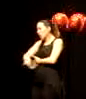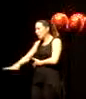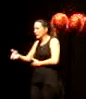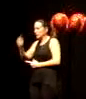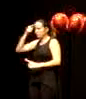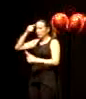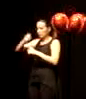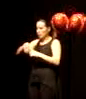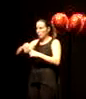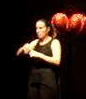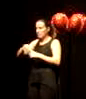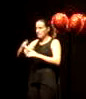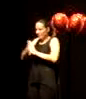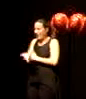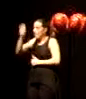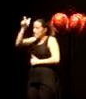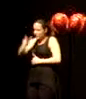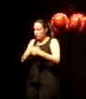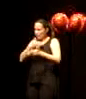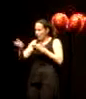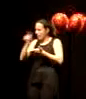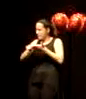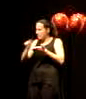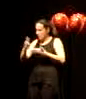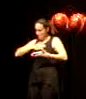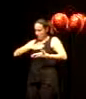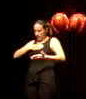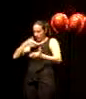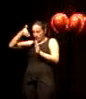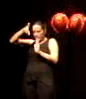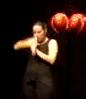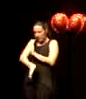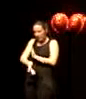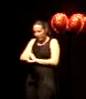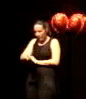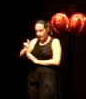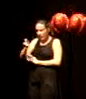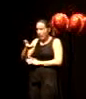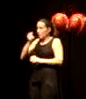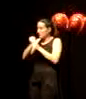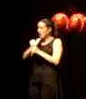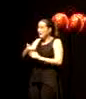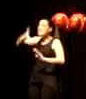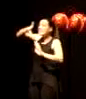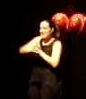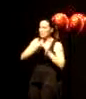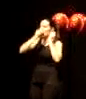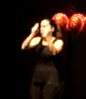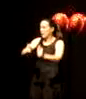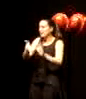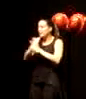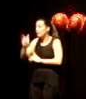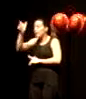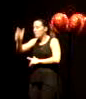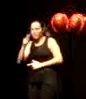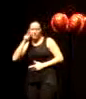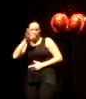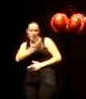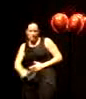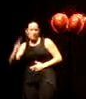hecho de que el creador encuentre su sentido, dote de sentido su trabajo y de que el receptor, el